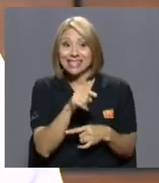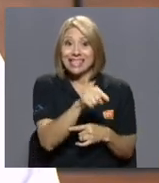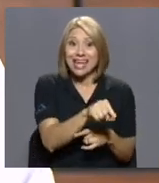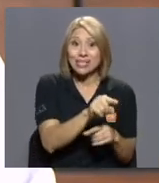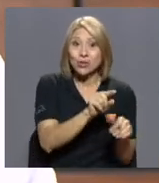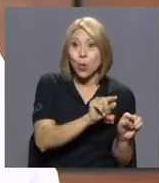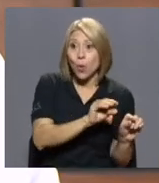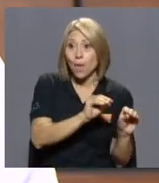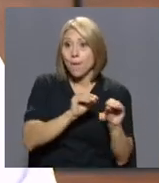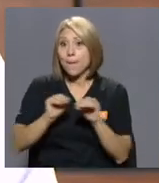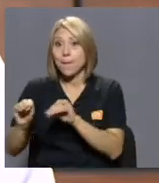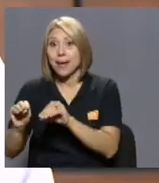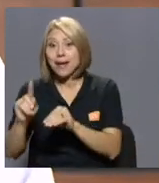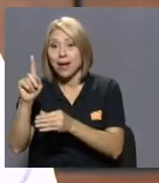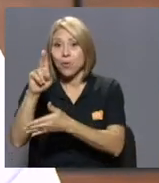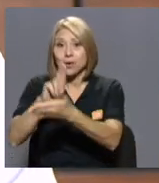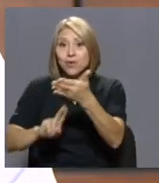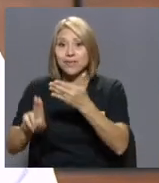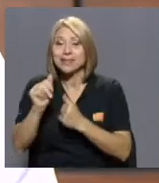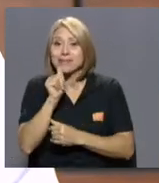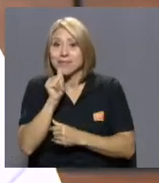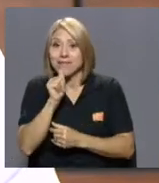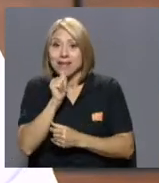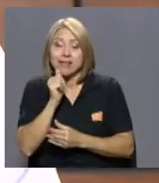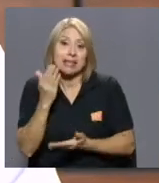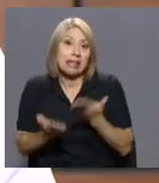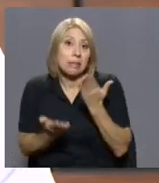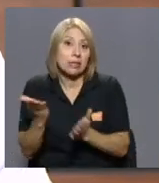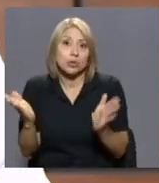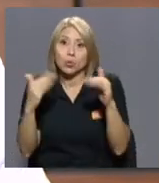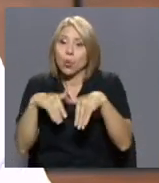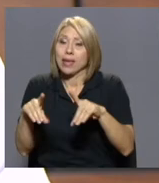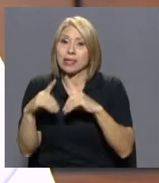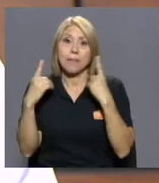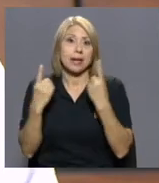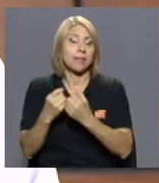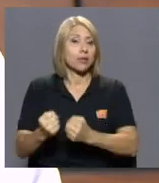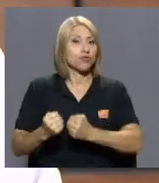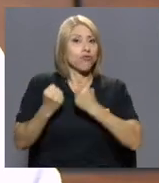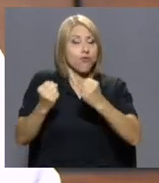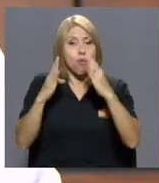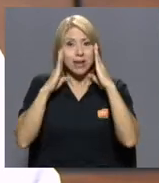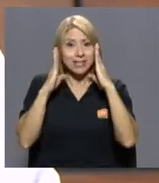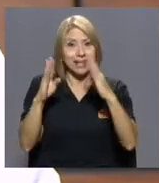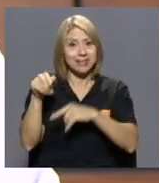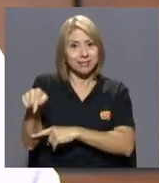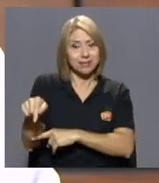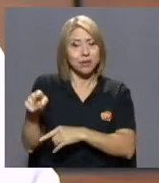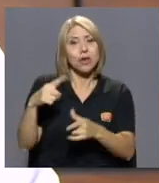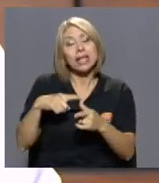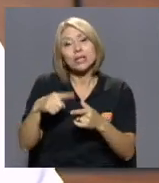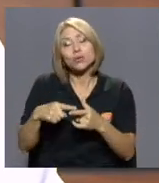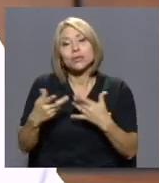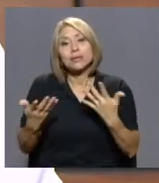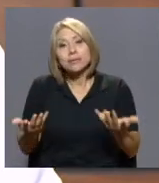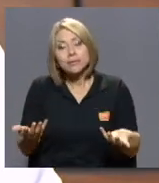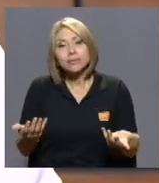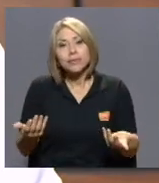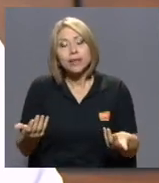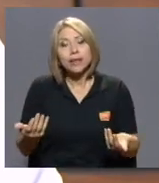pocas posibilidades de que tengan departamentos muy fuertes de atención en esta perspectiva, entonces muchas veces,